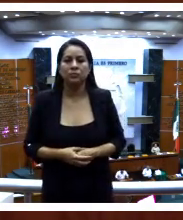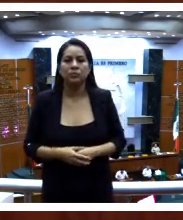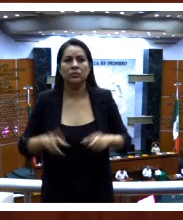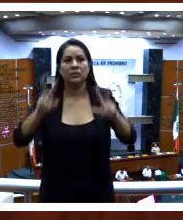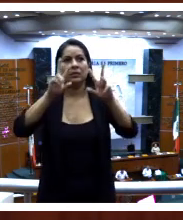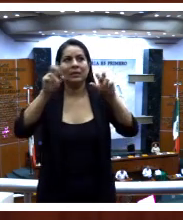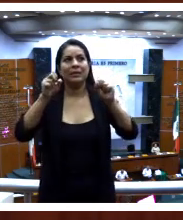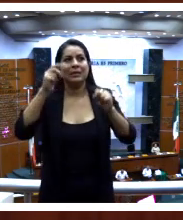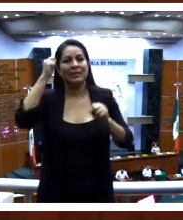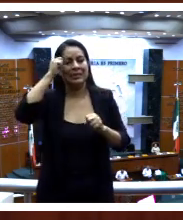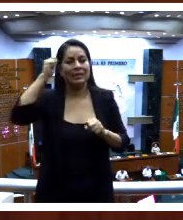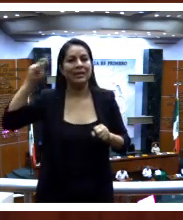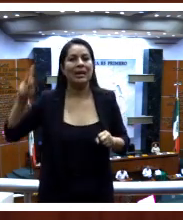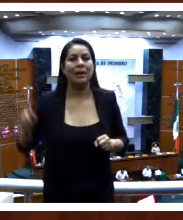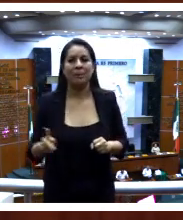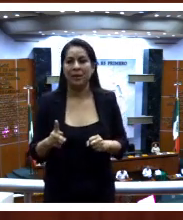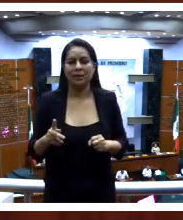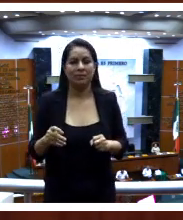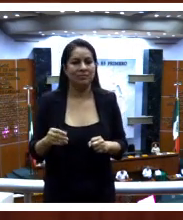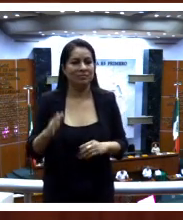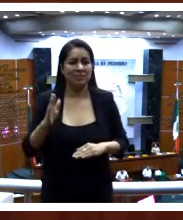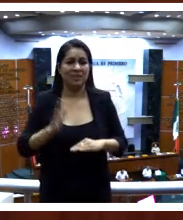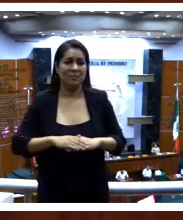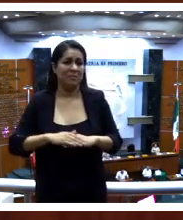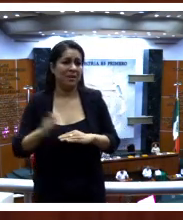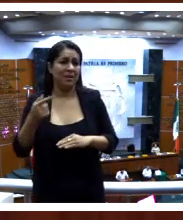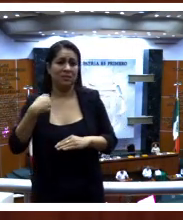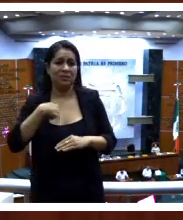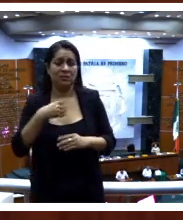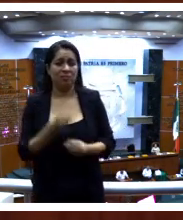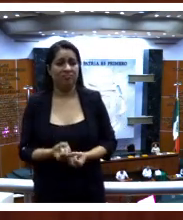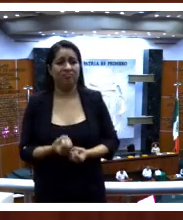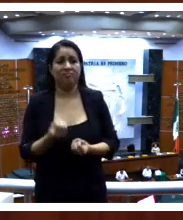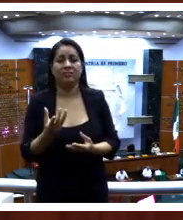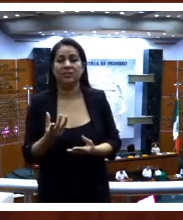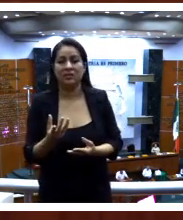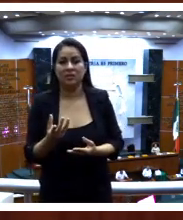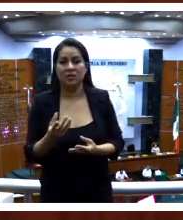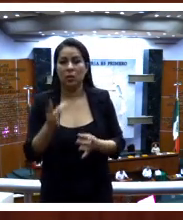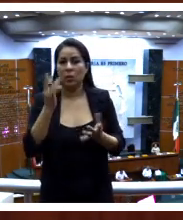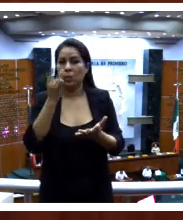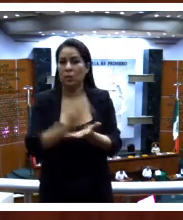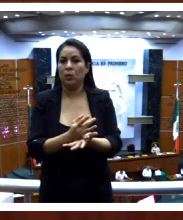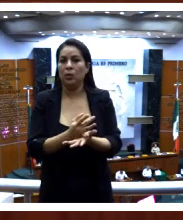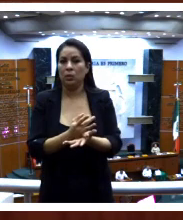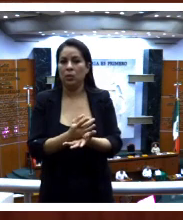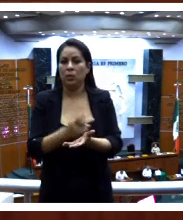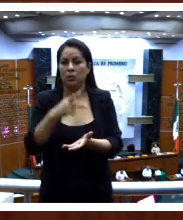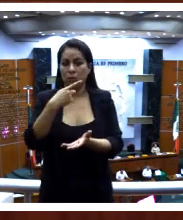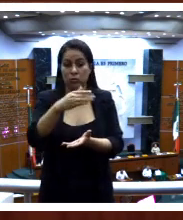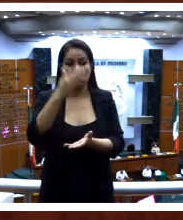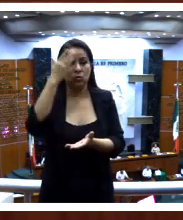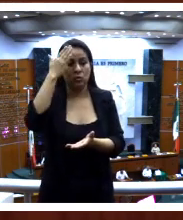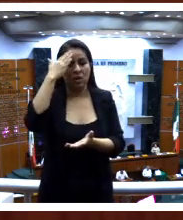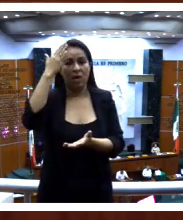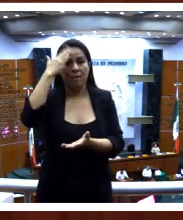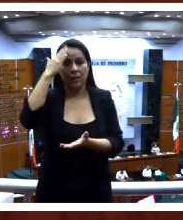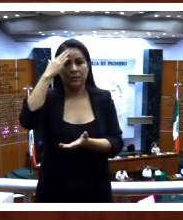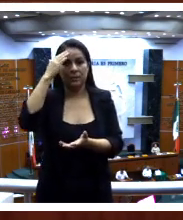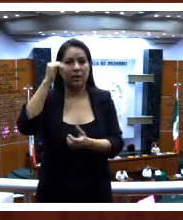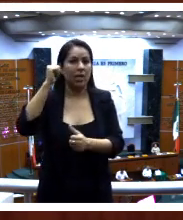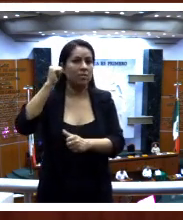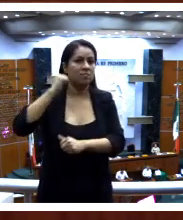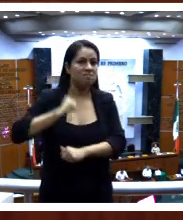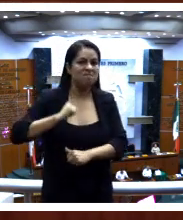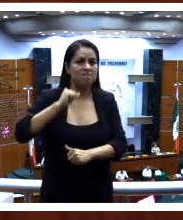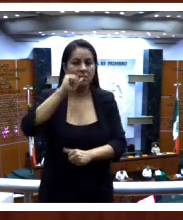el tema de Tlapa, pues no me queda más a mí que pues resaltar su capacidad del